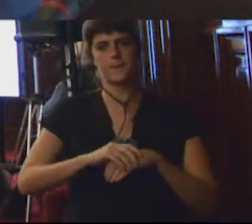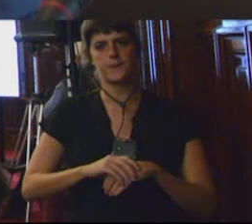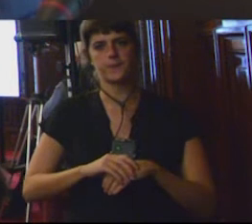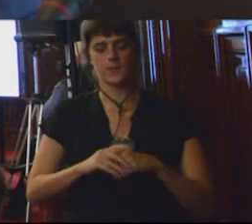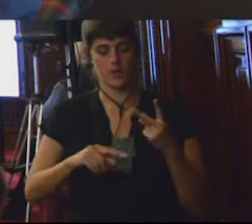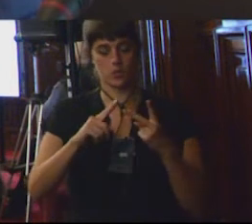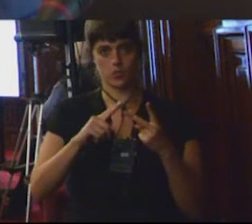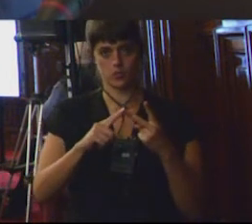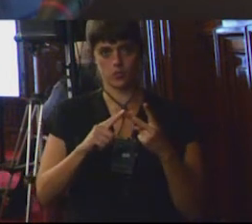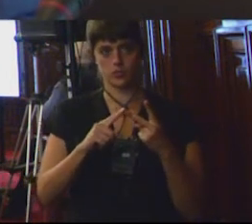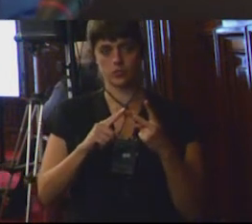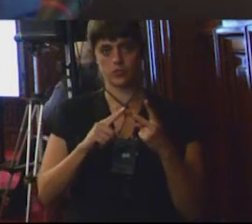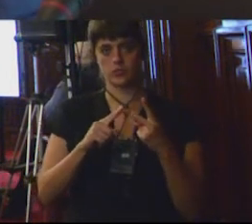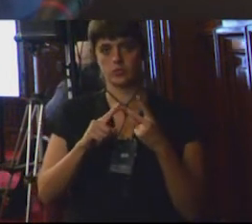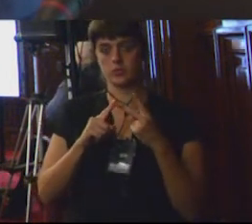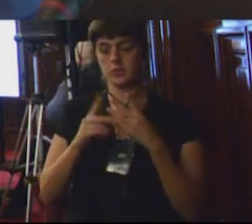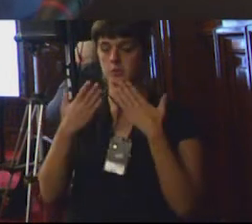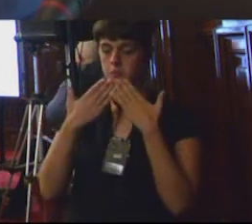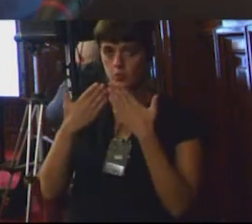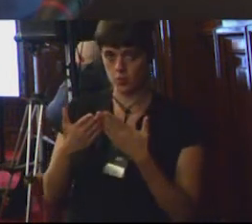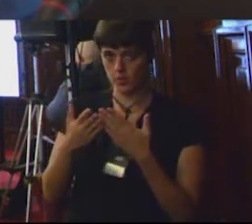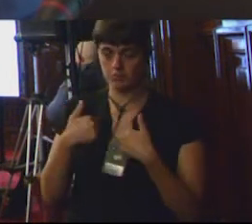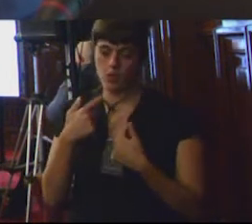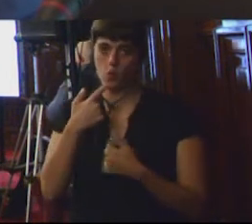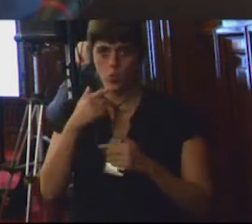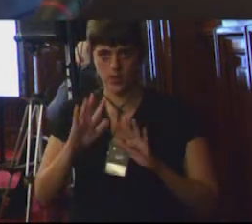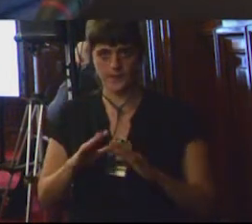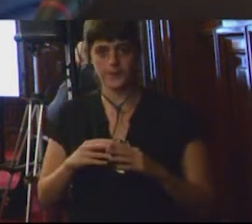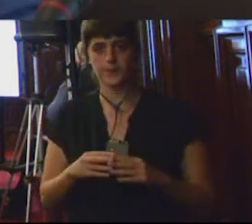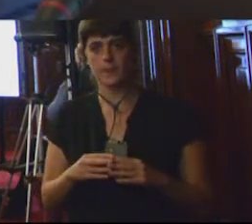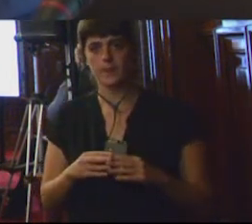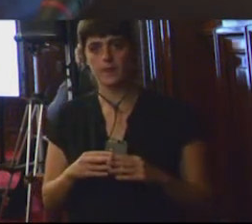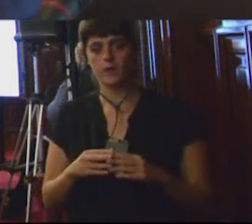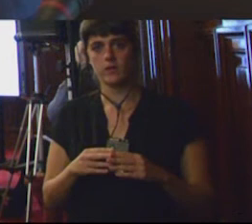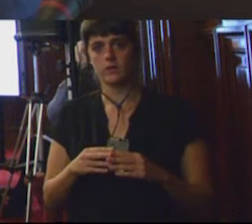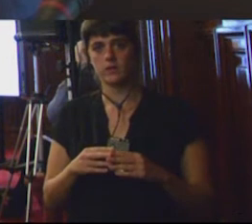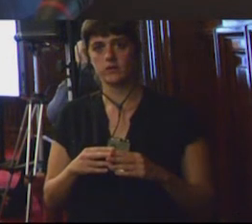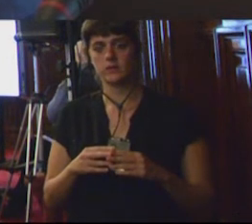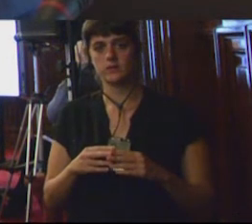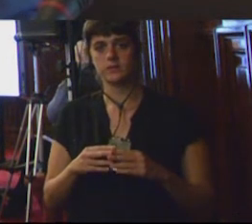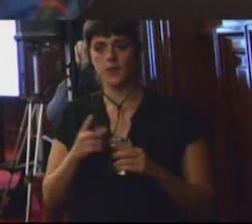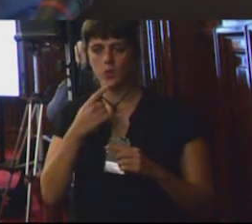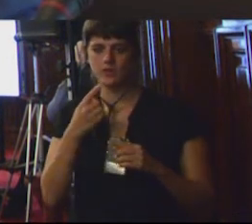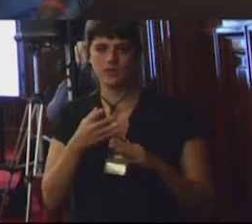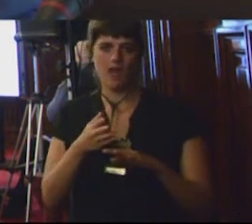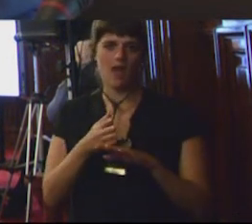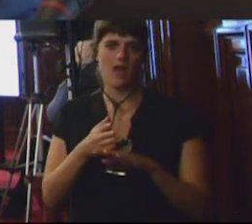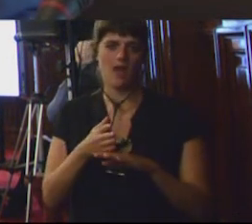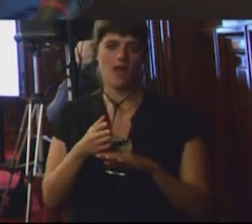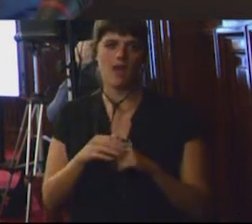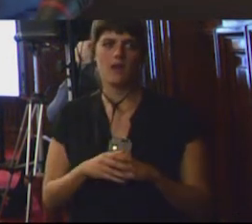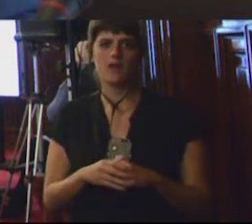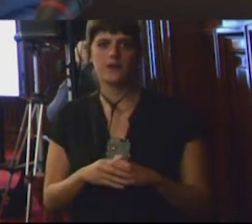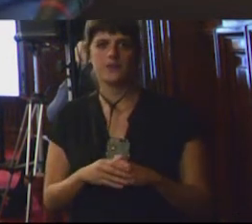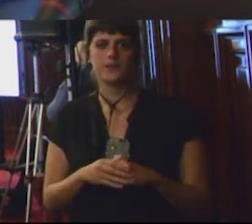Y dos. Si una duda. Mi duda. Antes de bajar antes una portaria de natureza, bajar